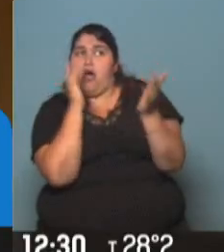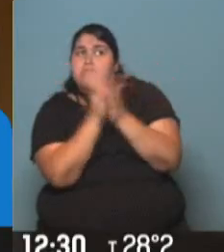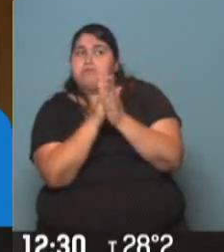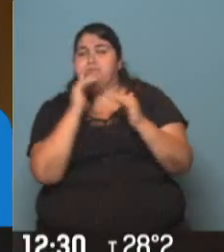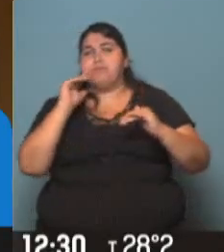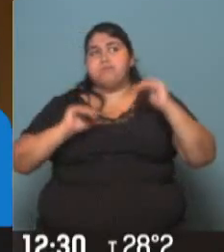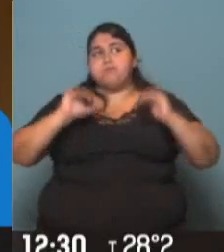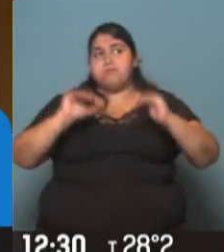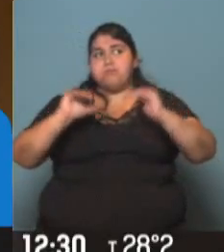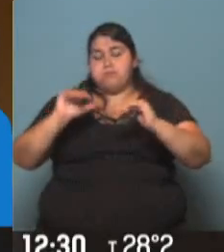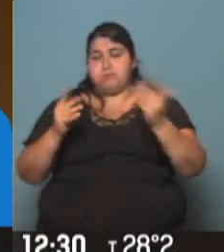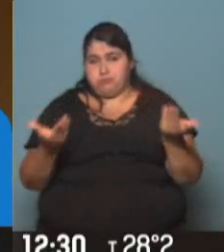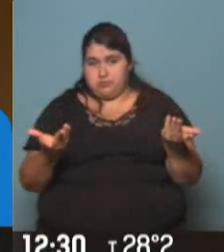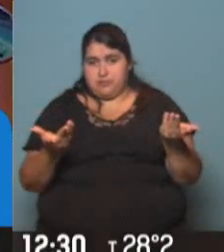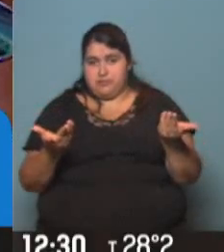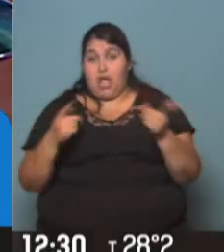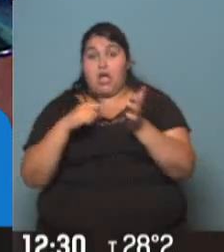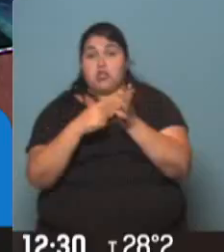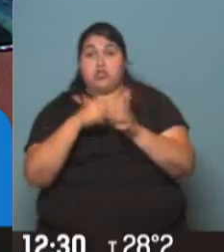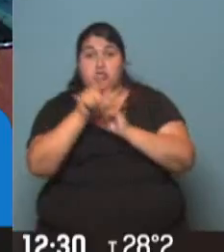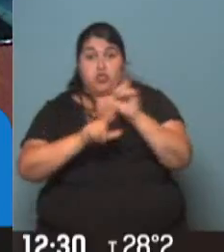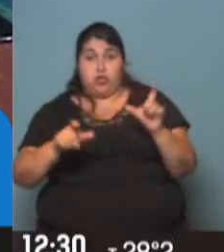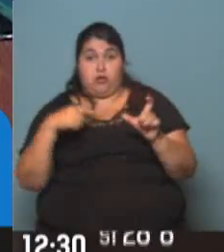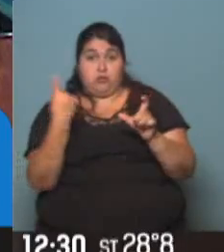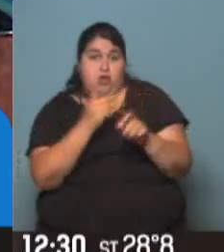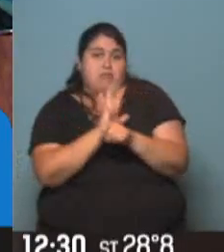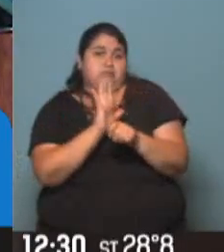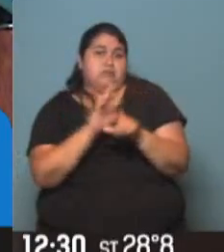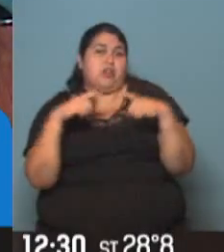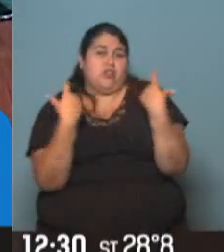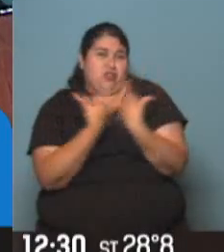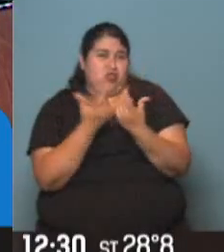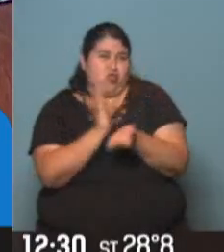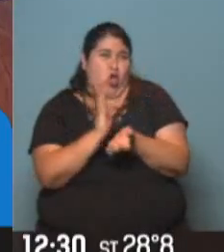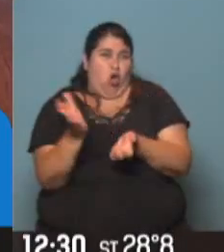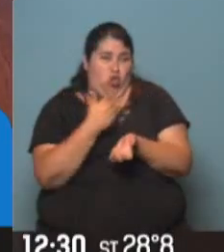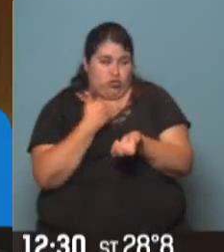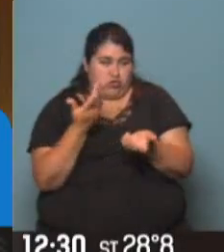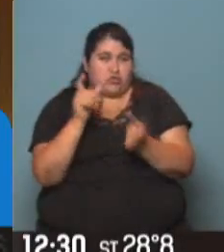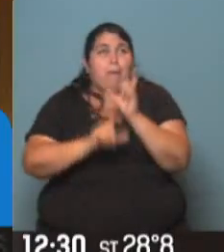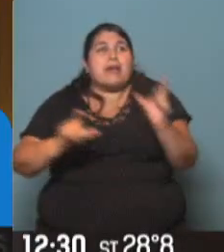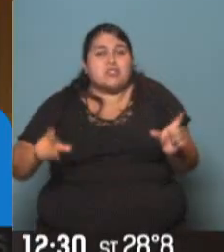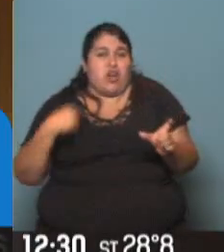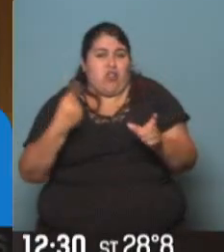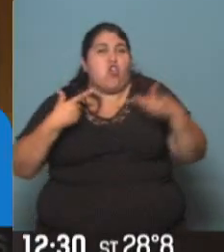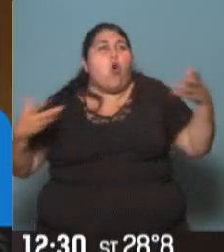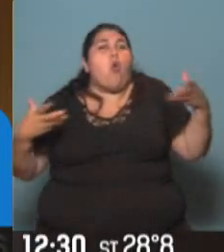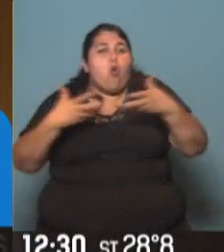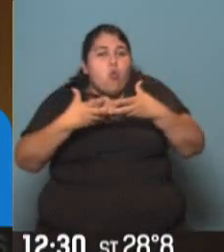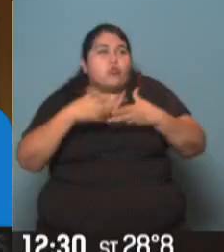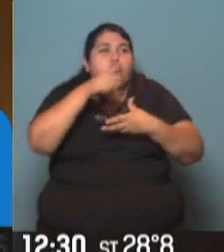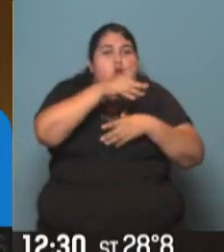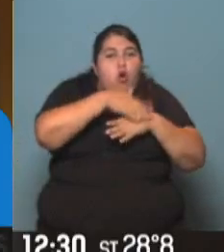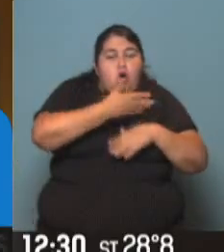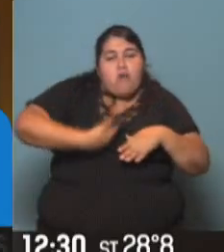puede también si estado tenemos todos obviamente a lo que voy es que es un conjunto no entonces en